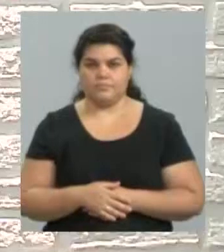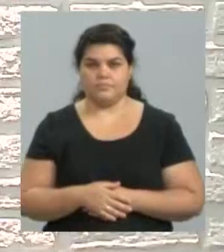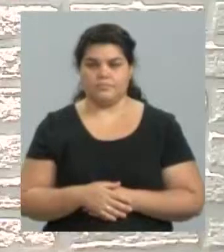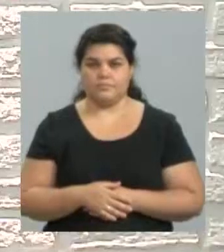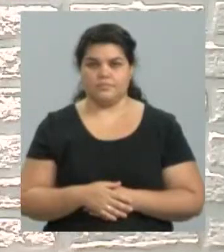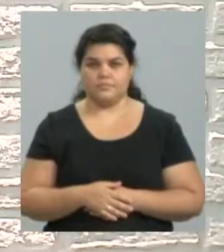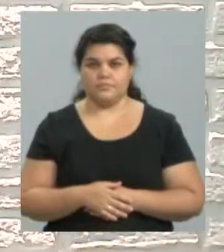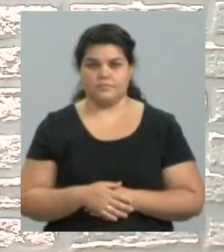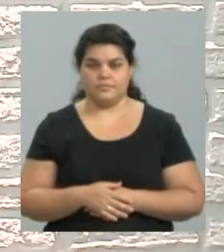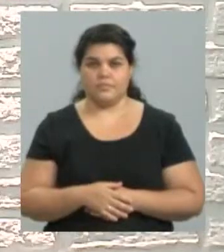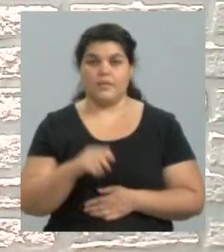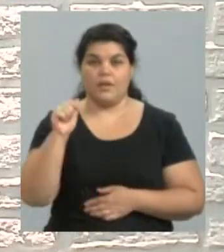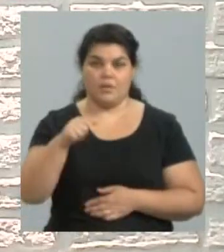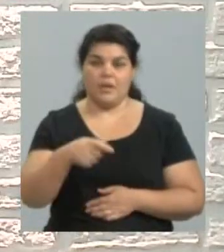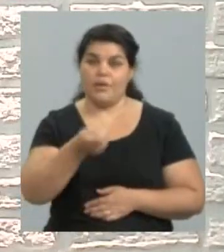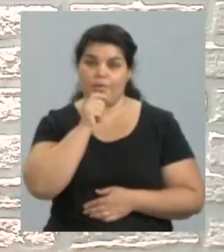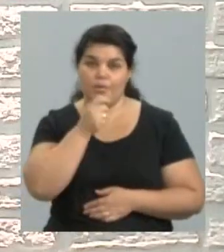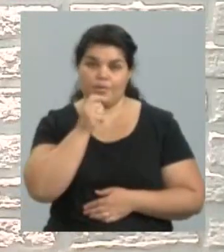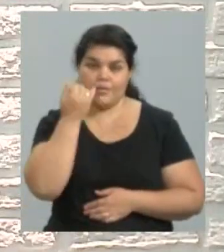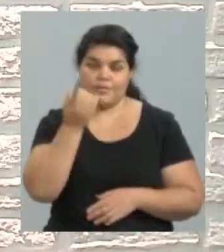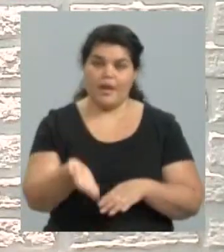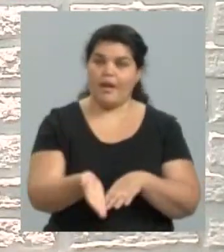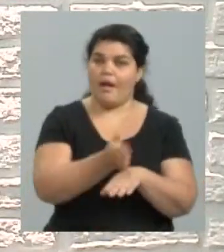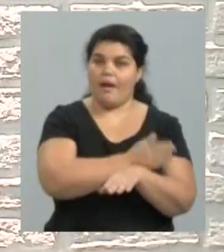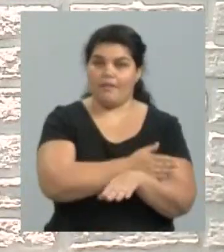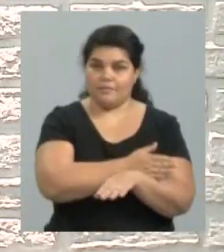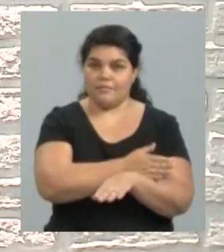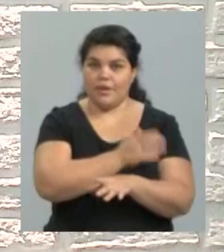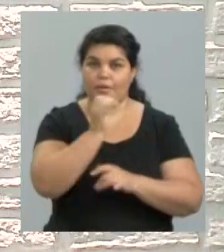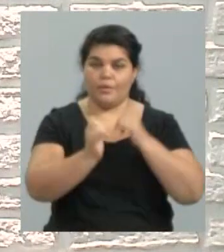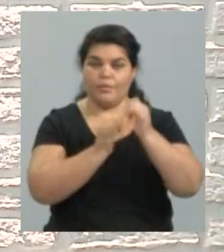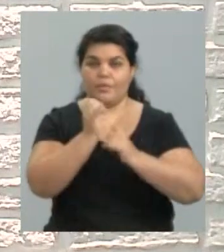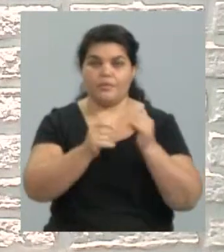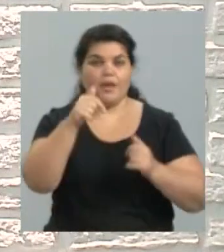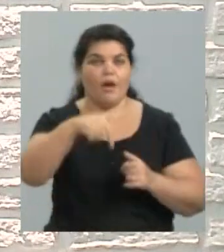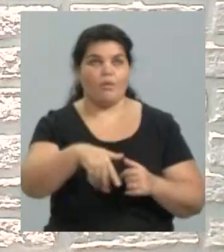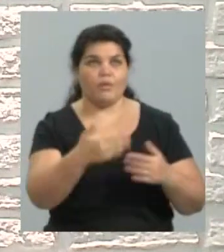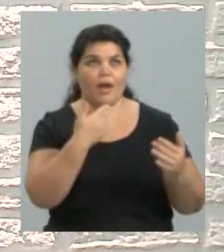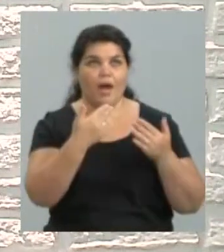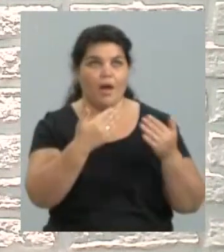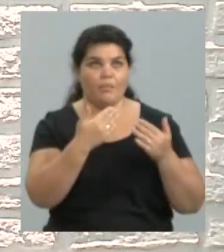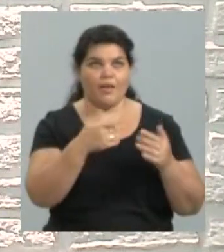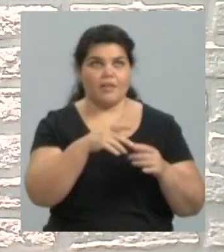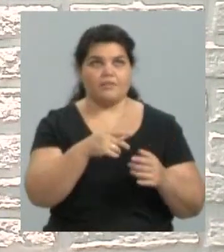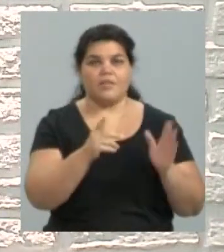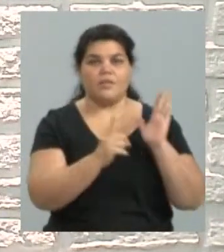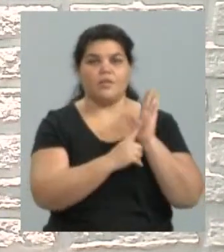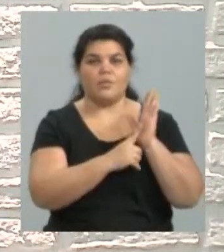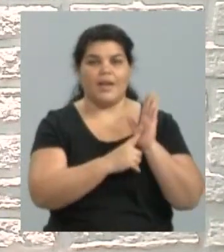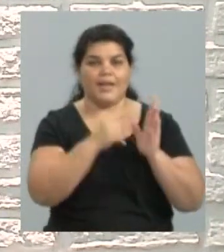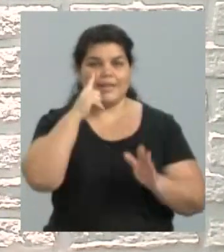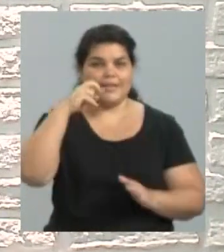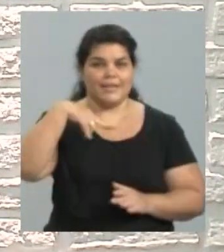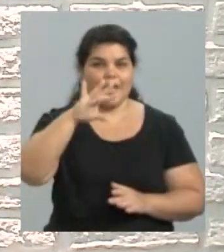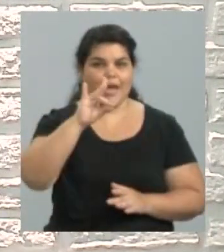Ha llegado el momento de la nota que la veníamos anticipando en nuestro primer bloque. Vamos a hablar con la titular del INADI, Consuelo Herrera, y